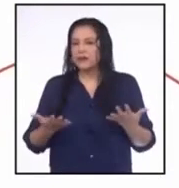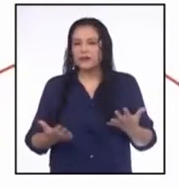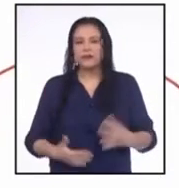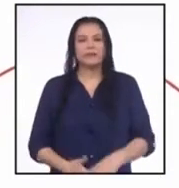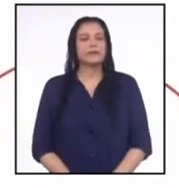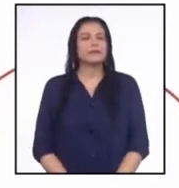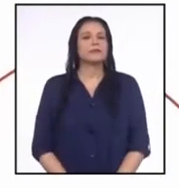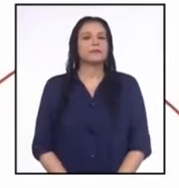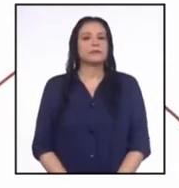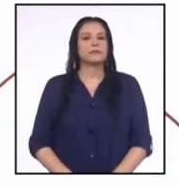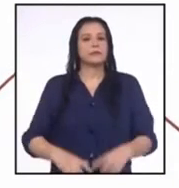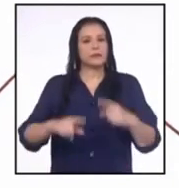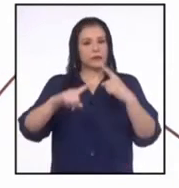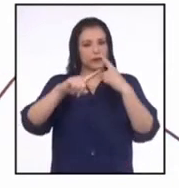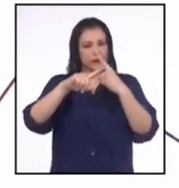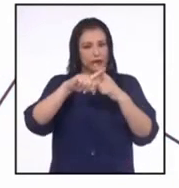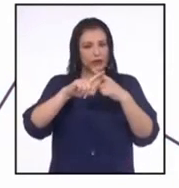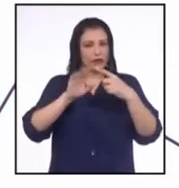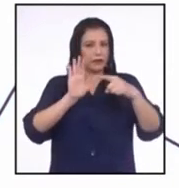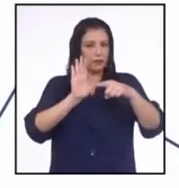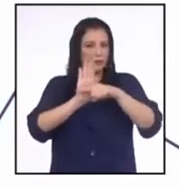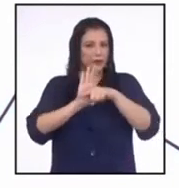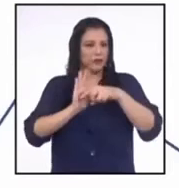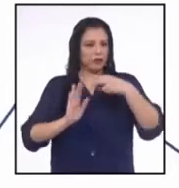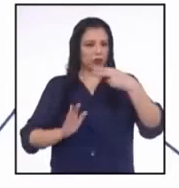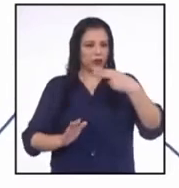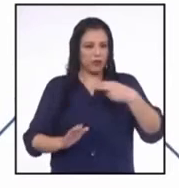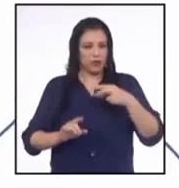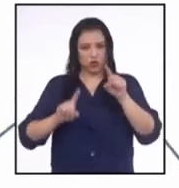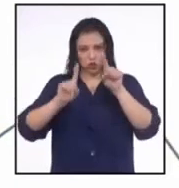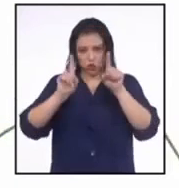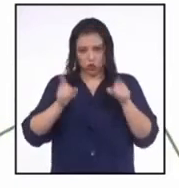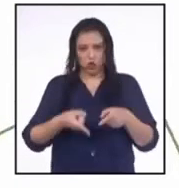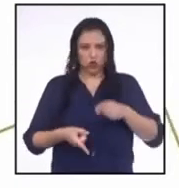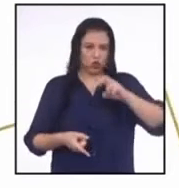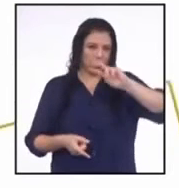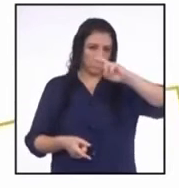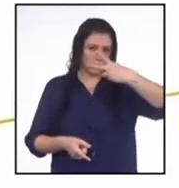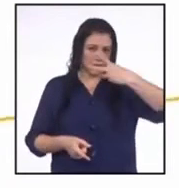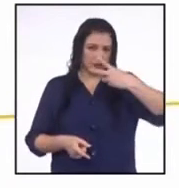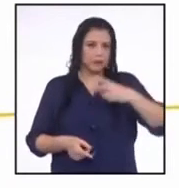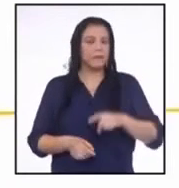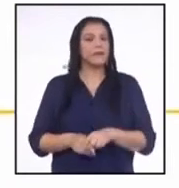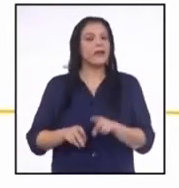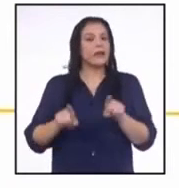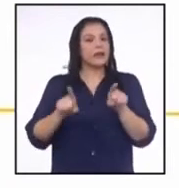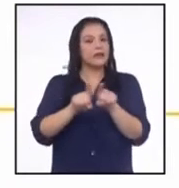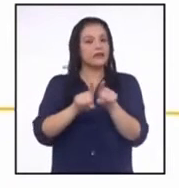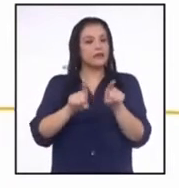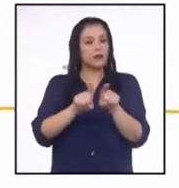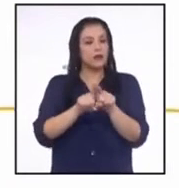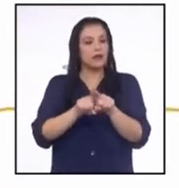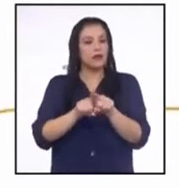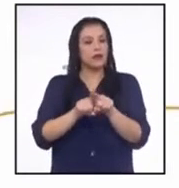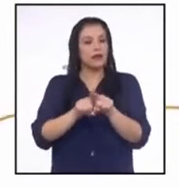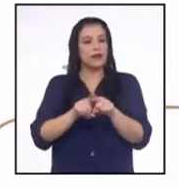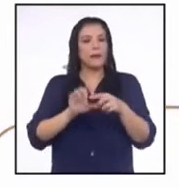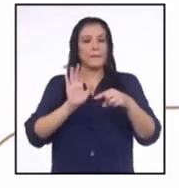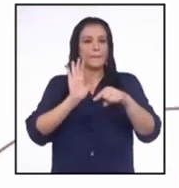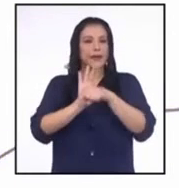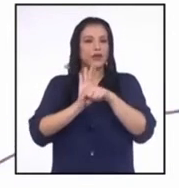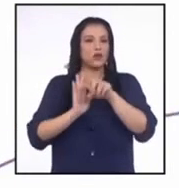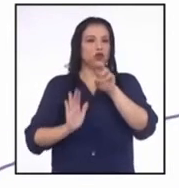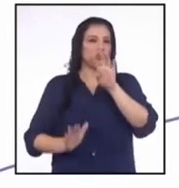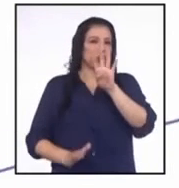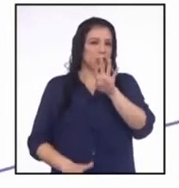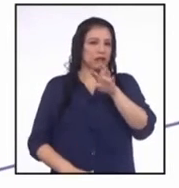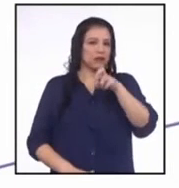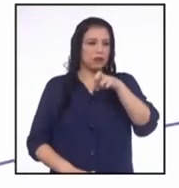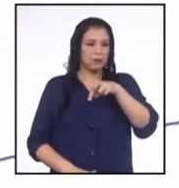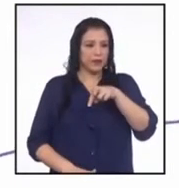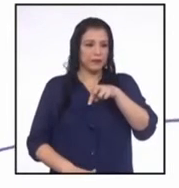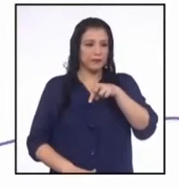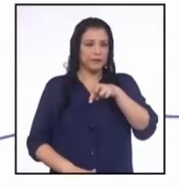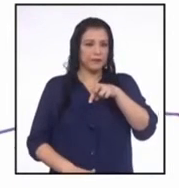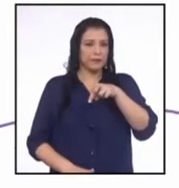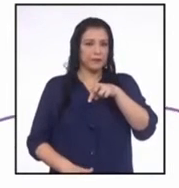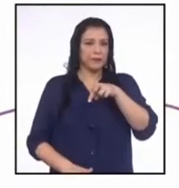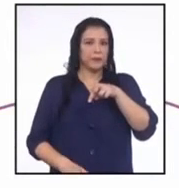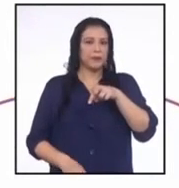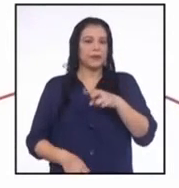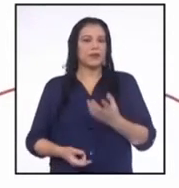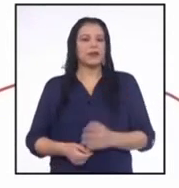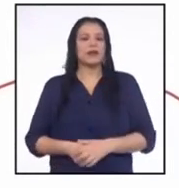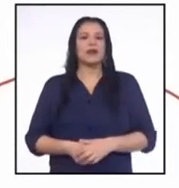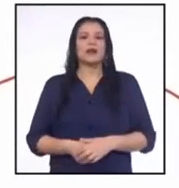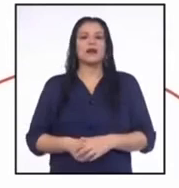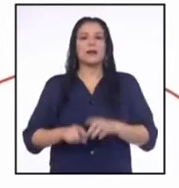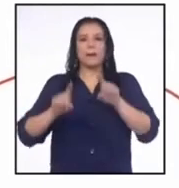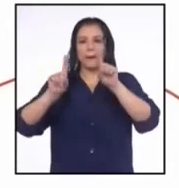será x menos h todo elevado al cuadrado es igual a menos 4 veces P